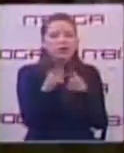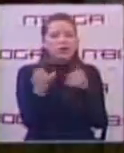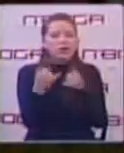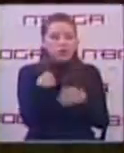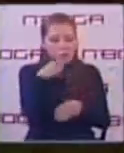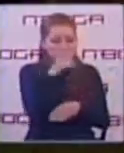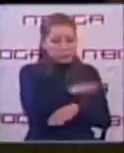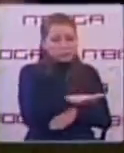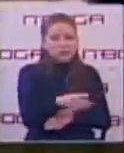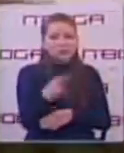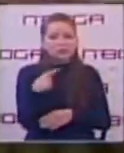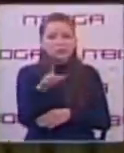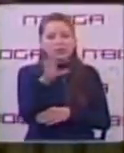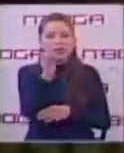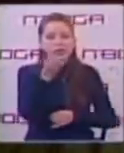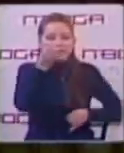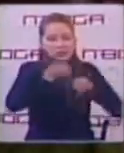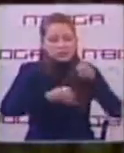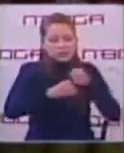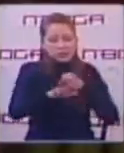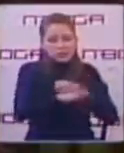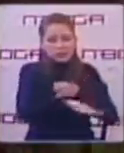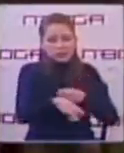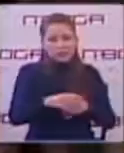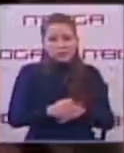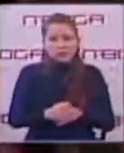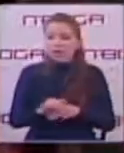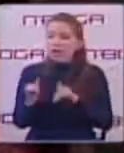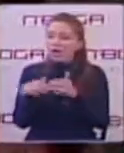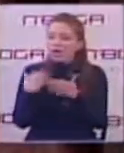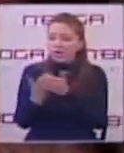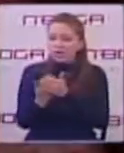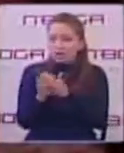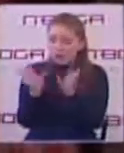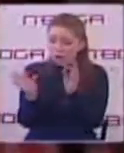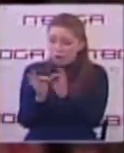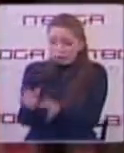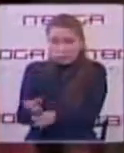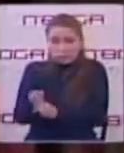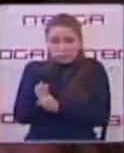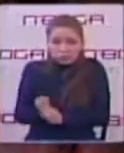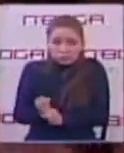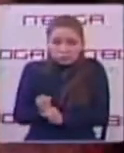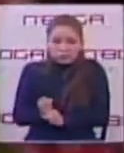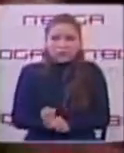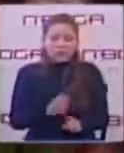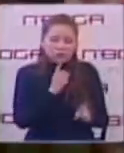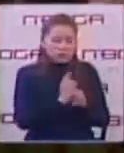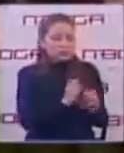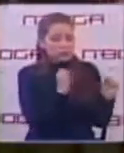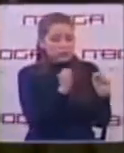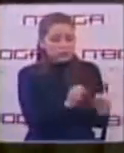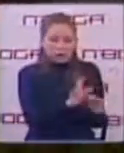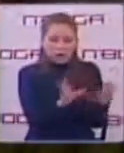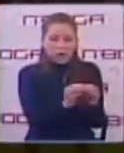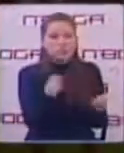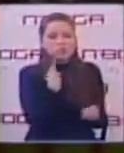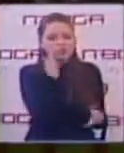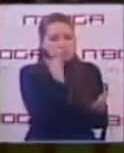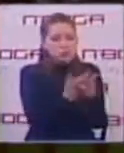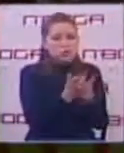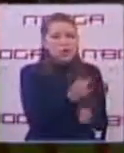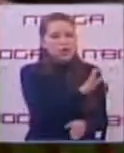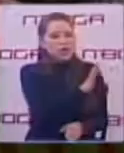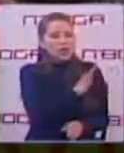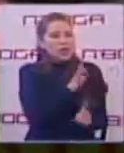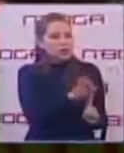pequeños para niños, esos cuestan 50 centavos cada uno. Los juegos están bajo toda la seguridad del caso. Claro, y completamente probados. Trajimos